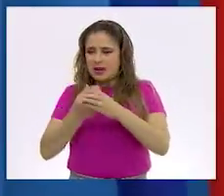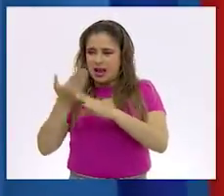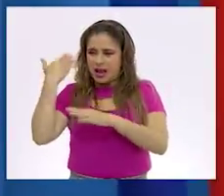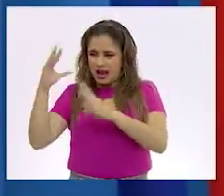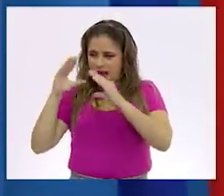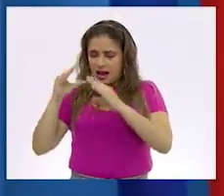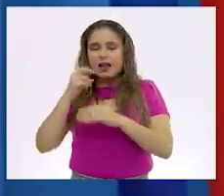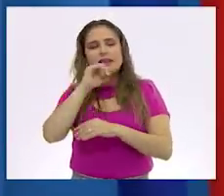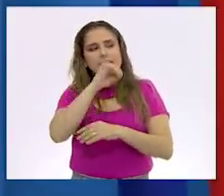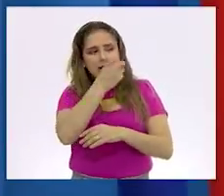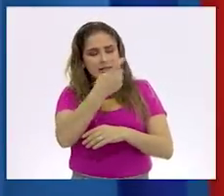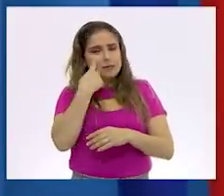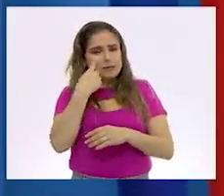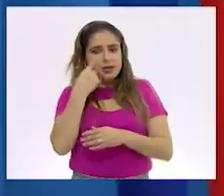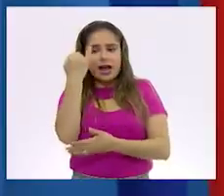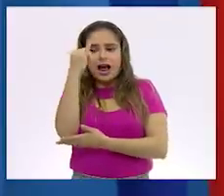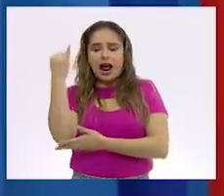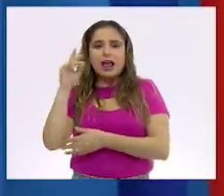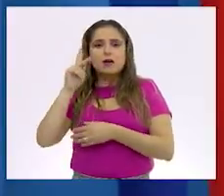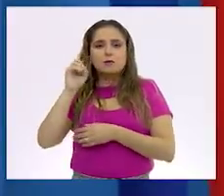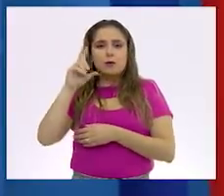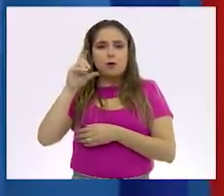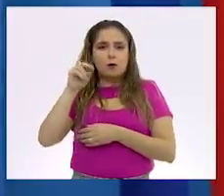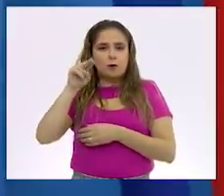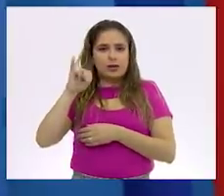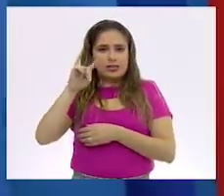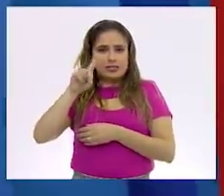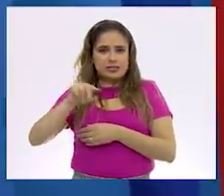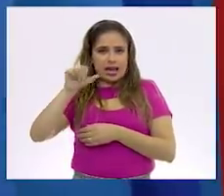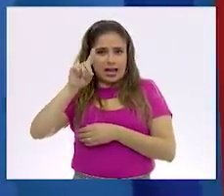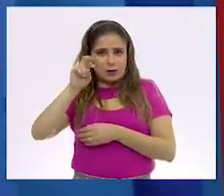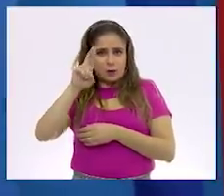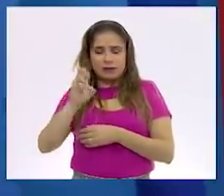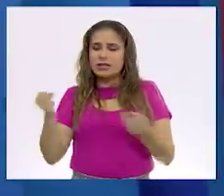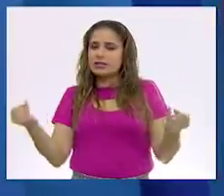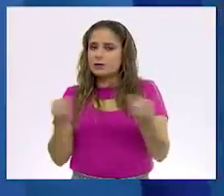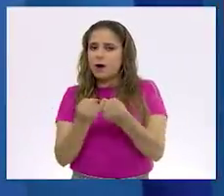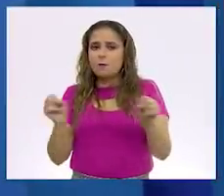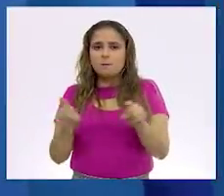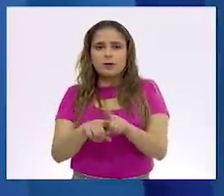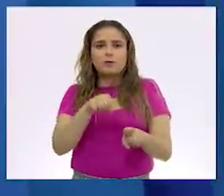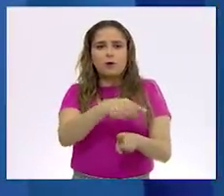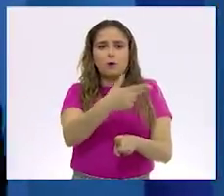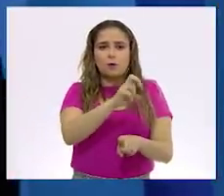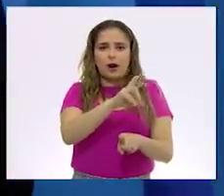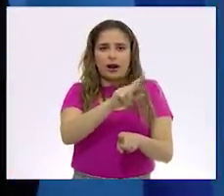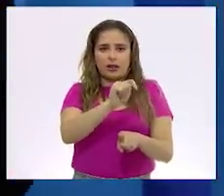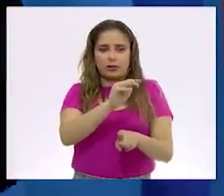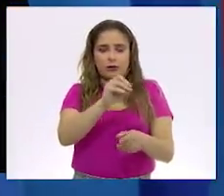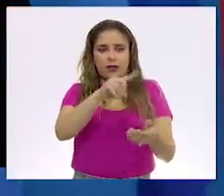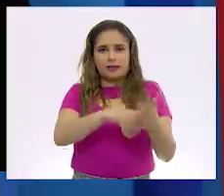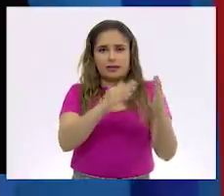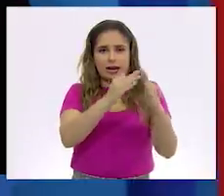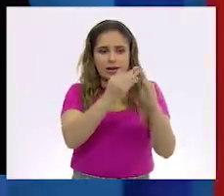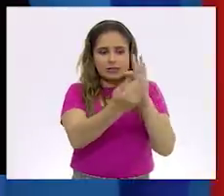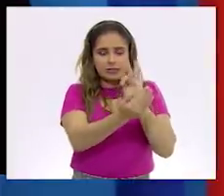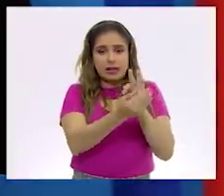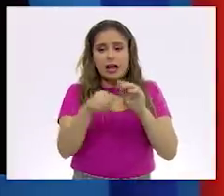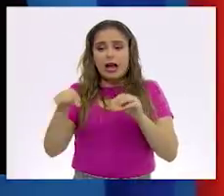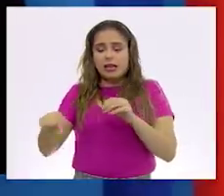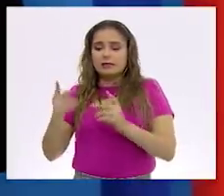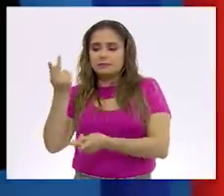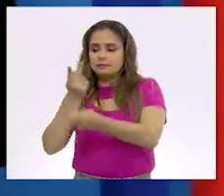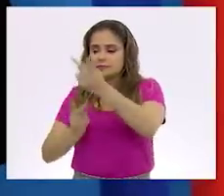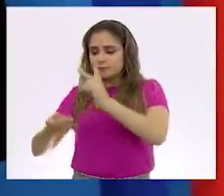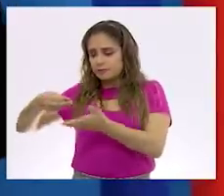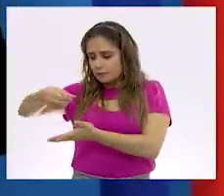para polinizadores tienen mucha relación con los huertos urbanos. En ambos se cultivan plantas y